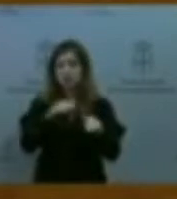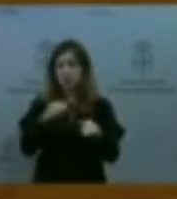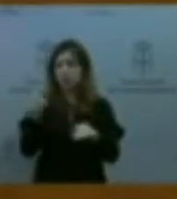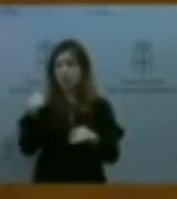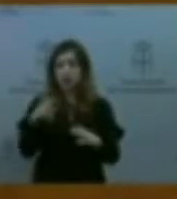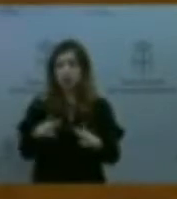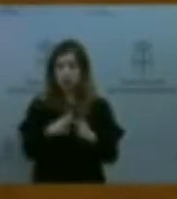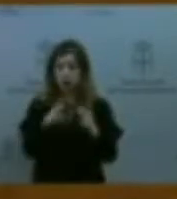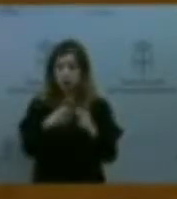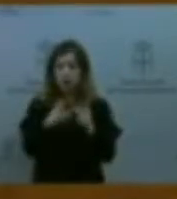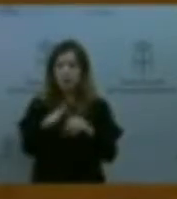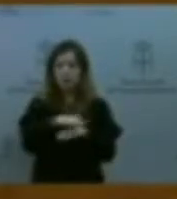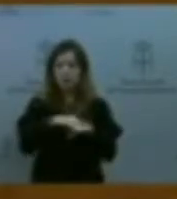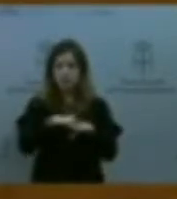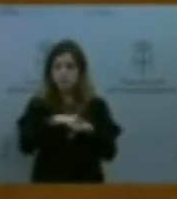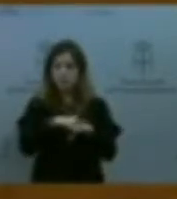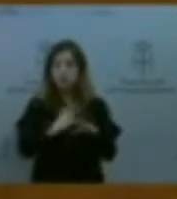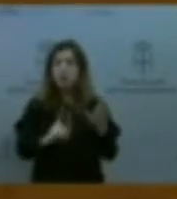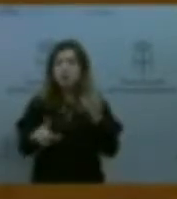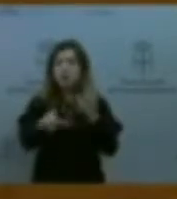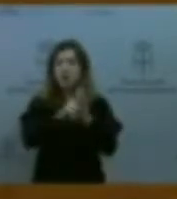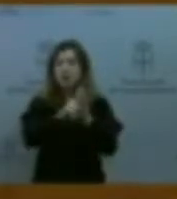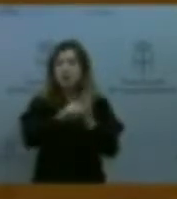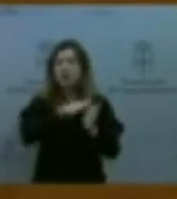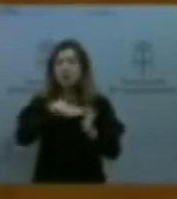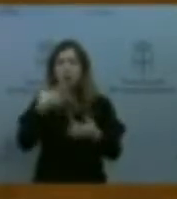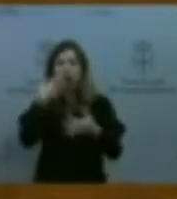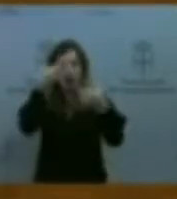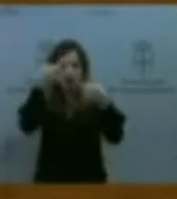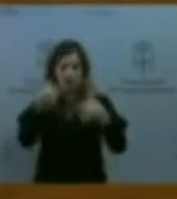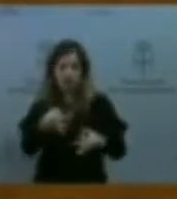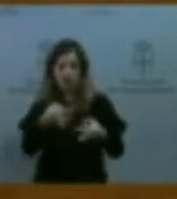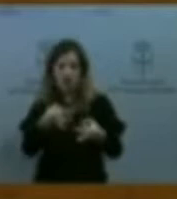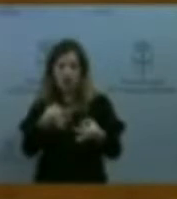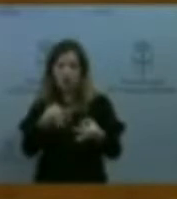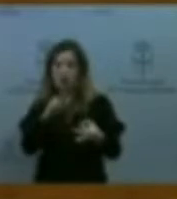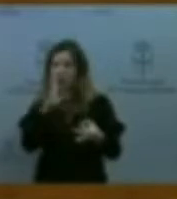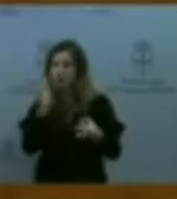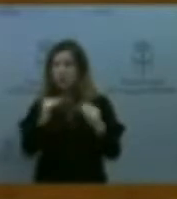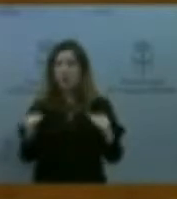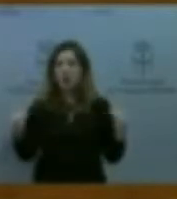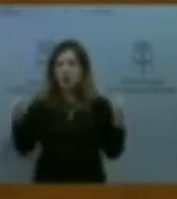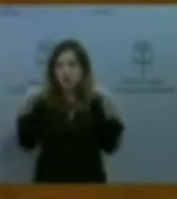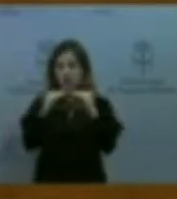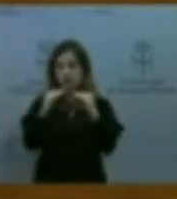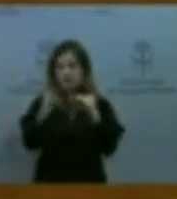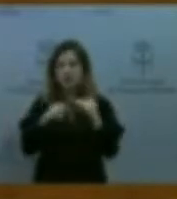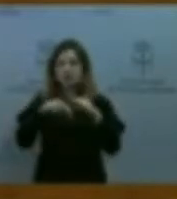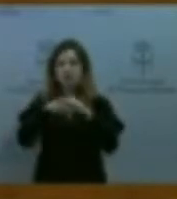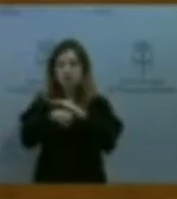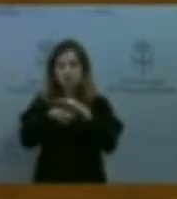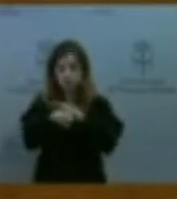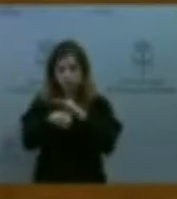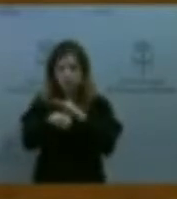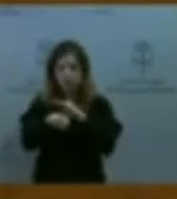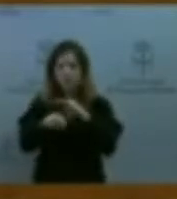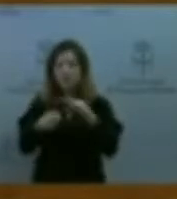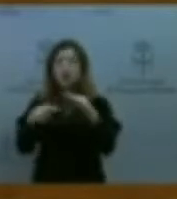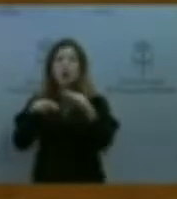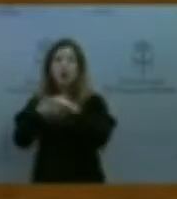pretende garantizar, a través de la equidad y de la gestión, que un instrumento útil perviva en el